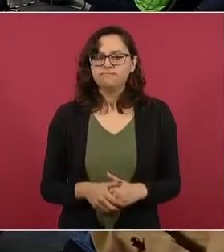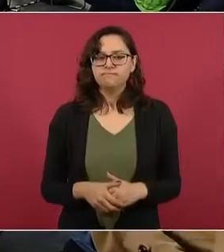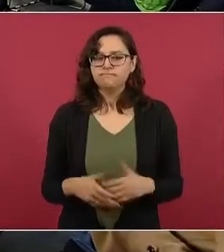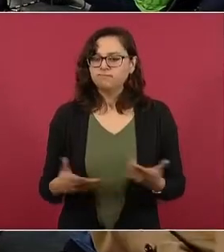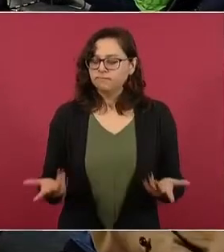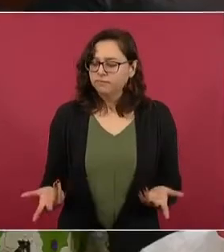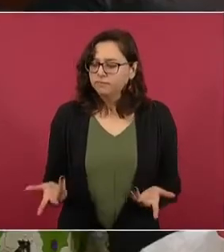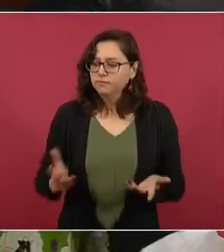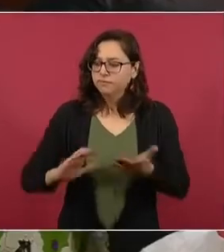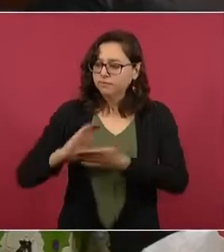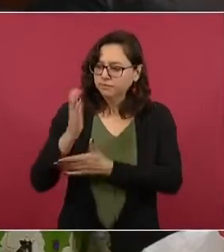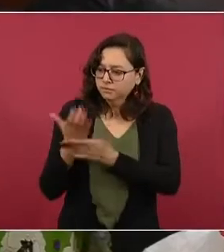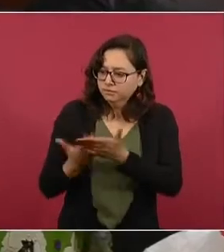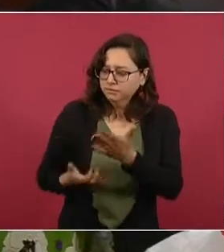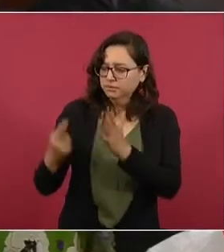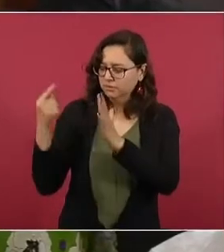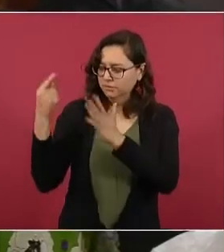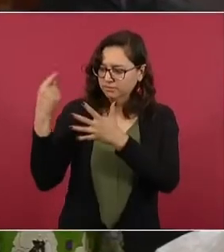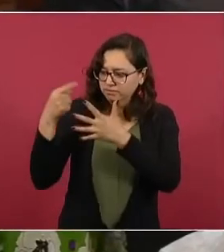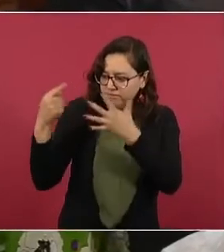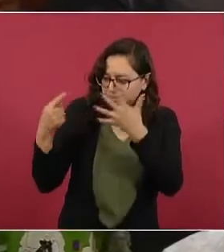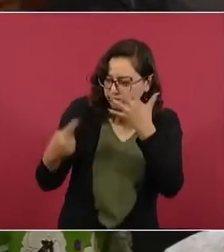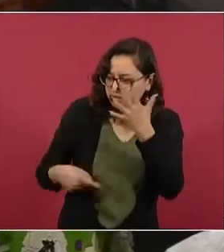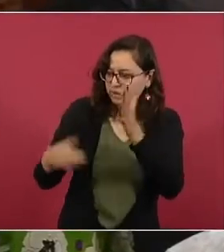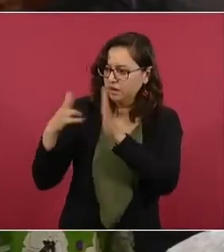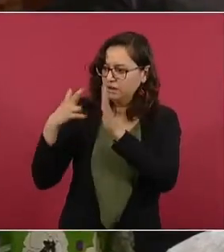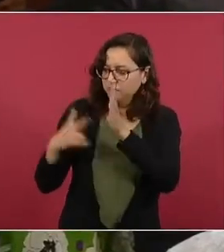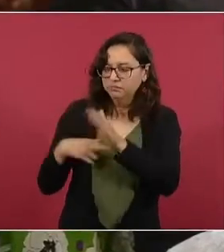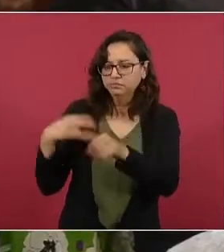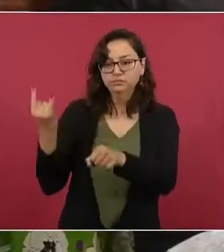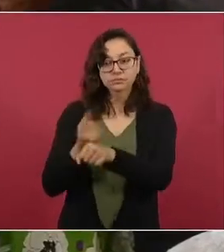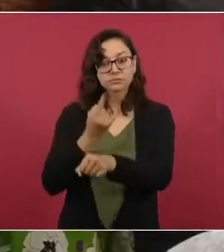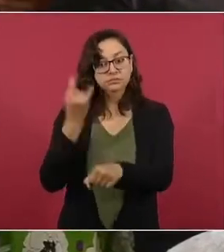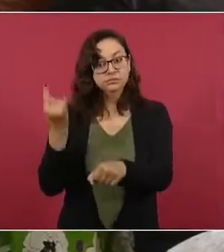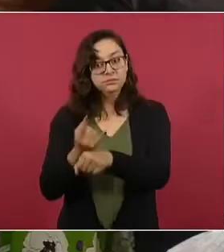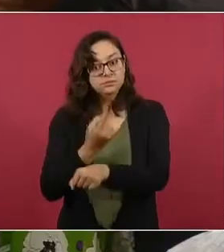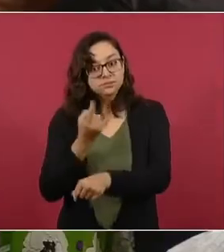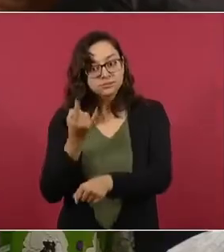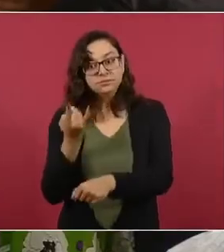cumplir con los requisitos, incluso de presentar